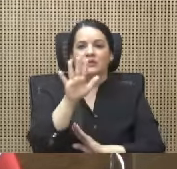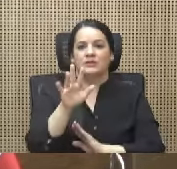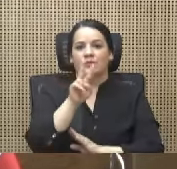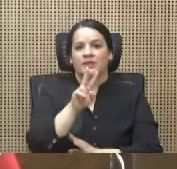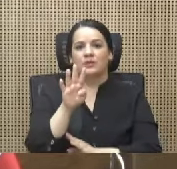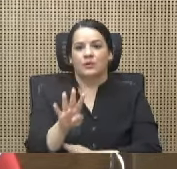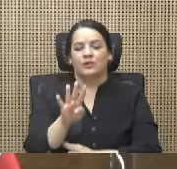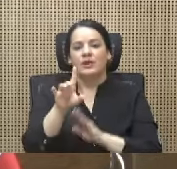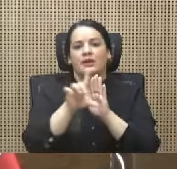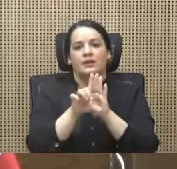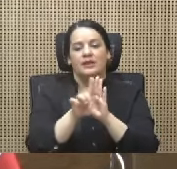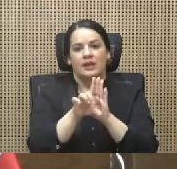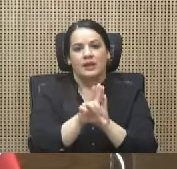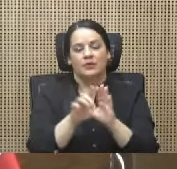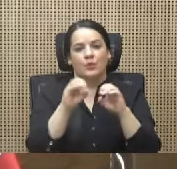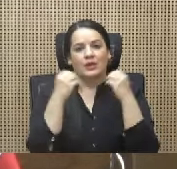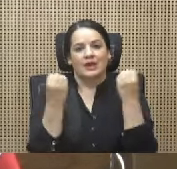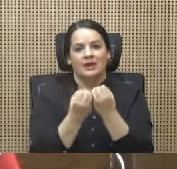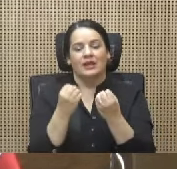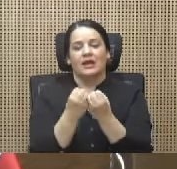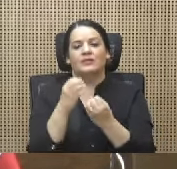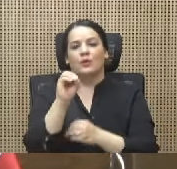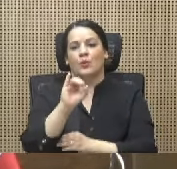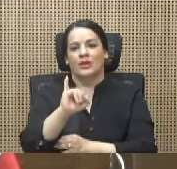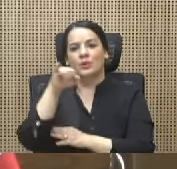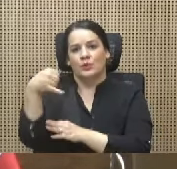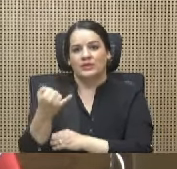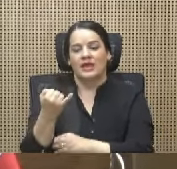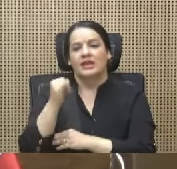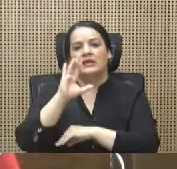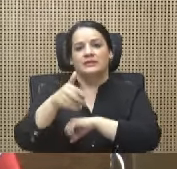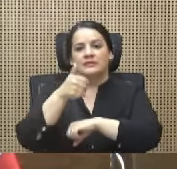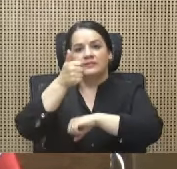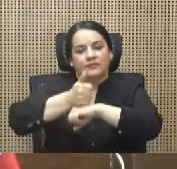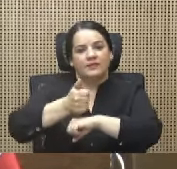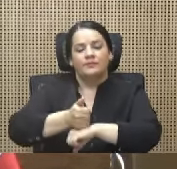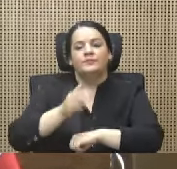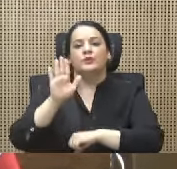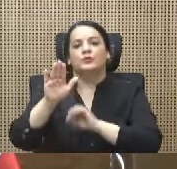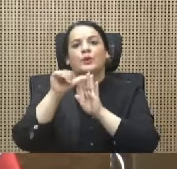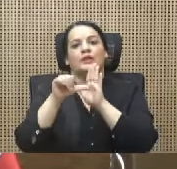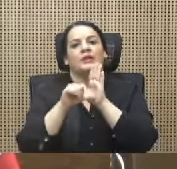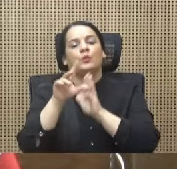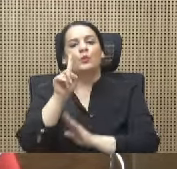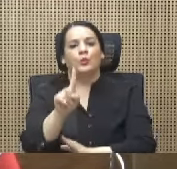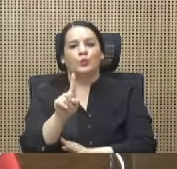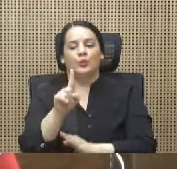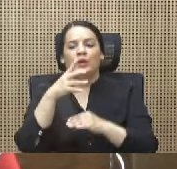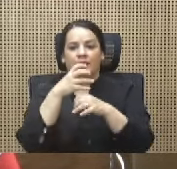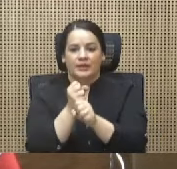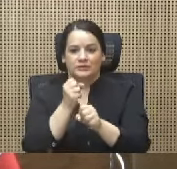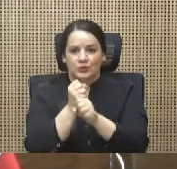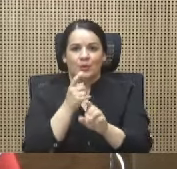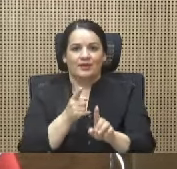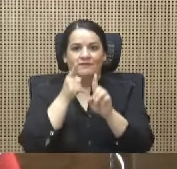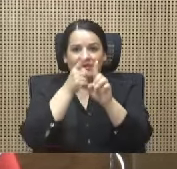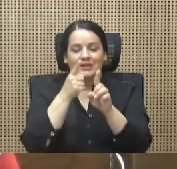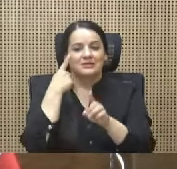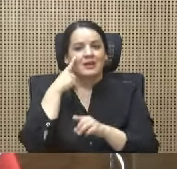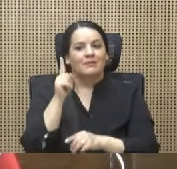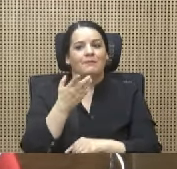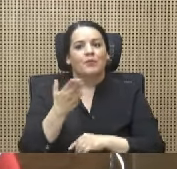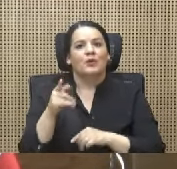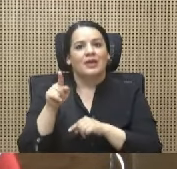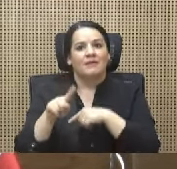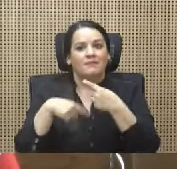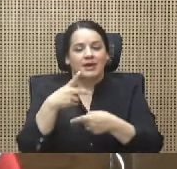ley orgánica del organismo de investigación judicial, y está estipulado en su artículo 1, en creación y fines, de que será